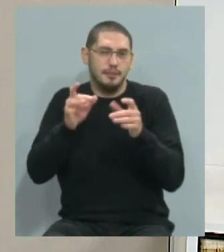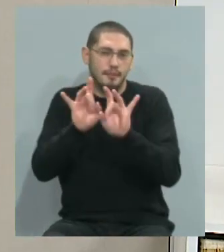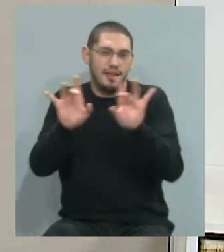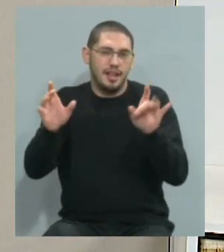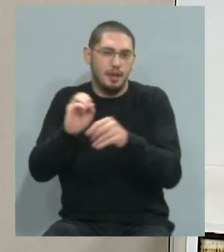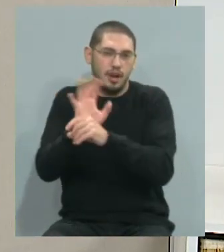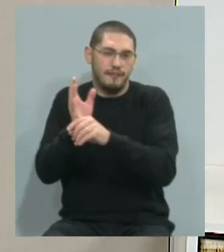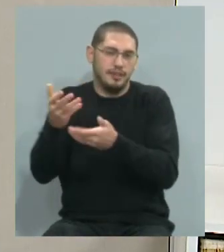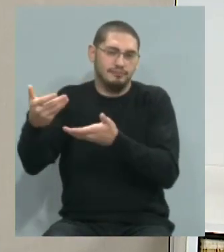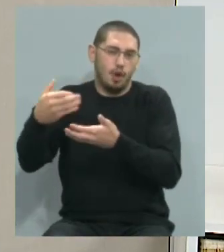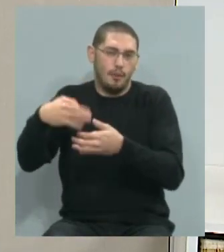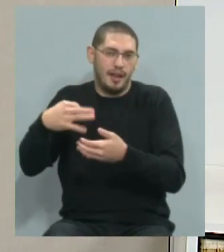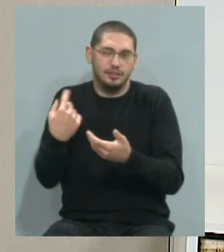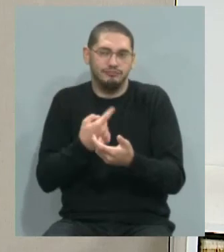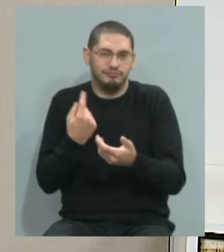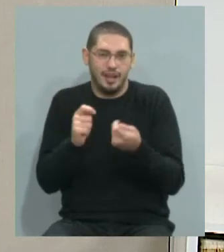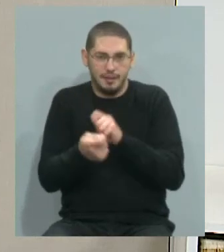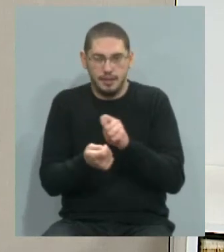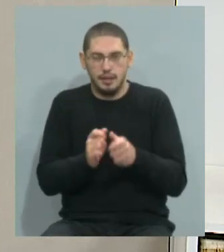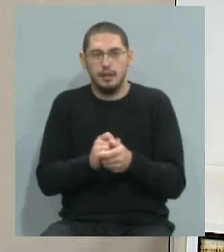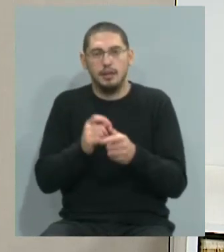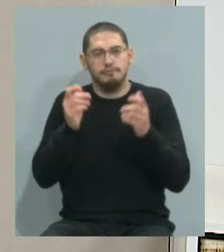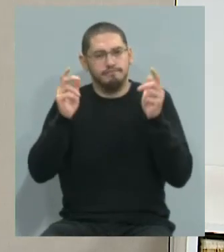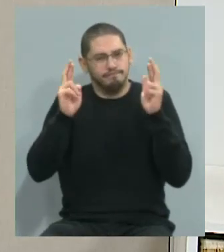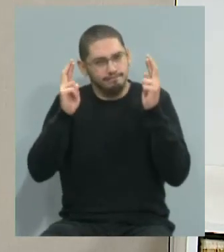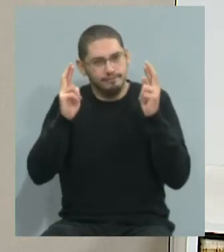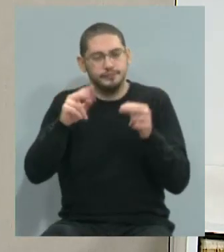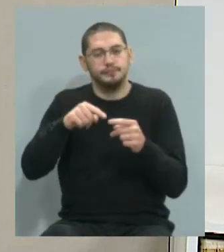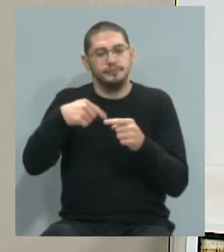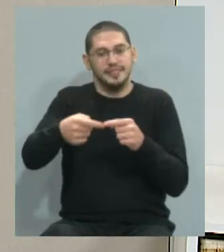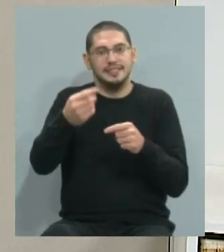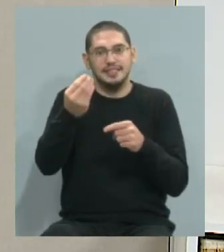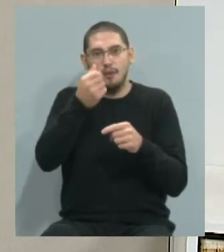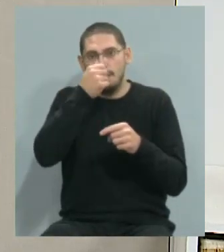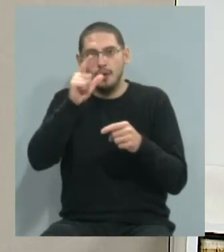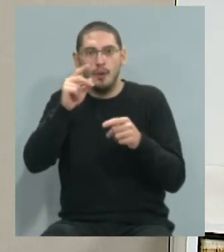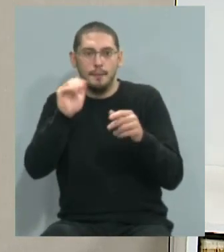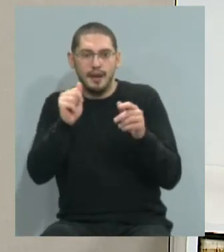del coronavirus. Les deseamos, como decíamos, que tengan buena elección de series este fin de semana